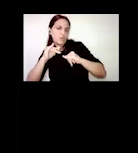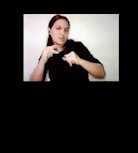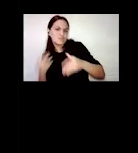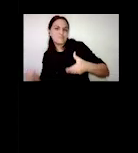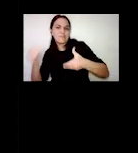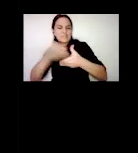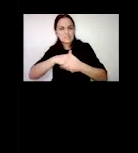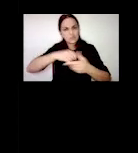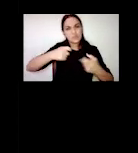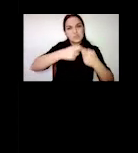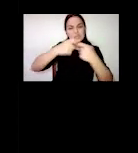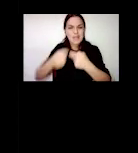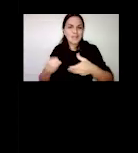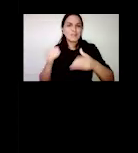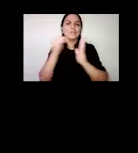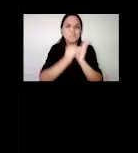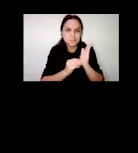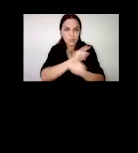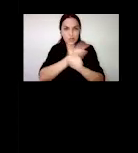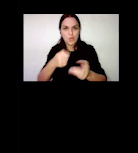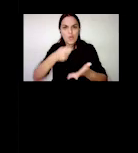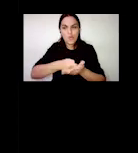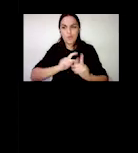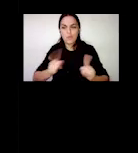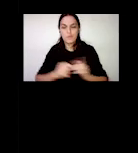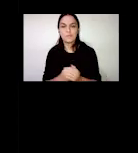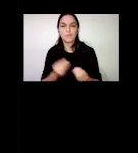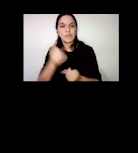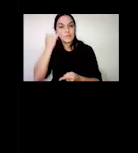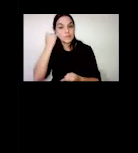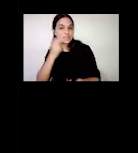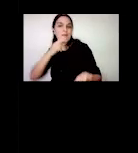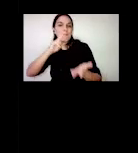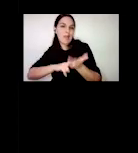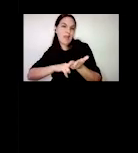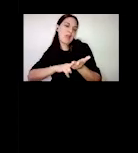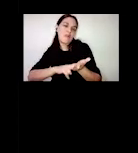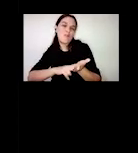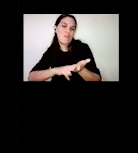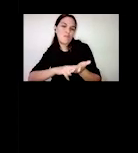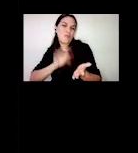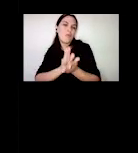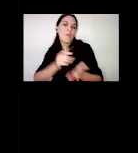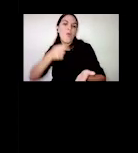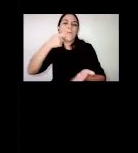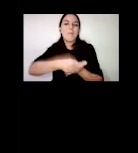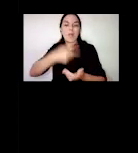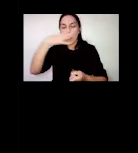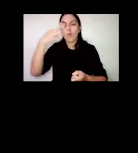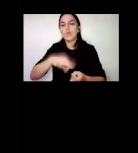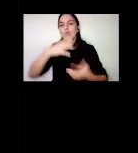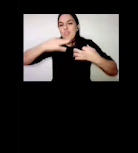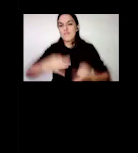participaciones societarias, ¿sí? ¿Por qué? Porque estas ya han tributado el impuesto con carácter de pago único y definitivo. Entonces